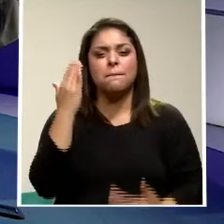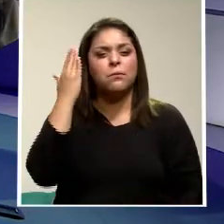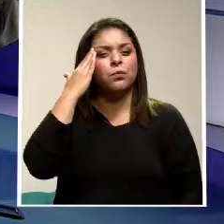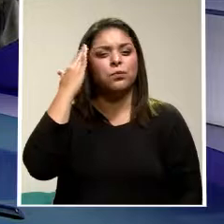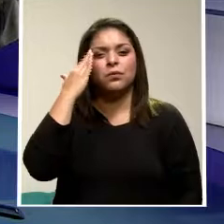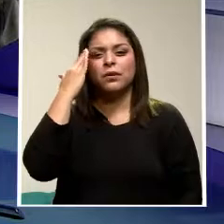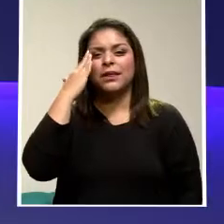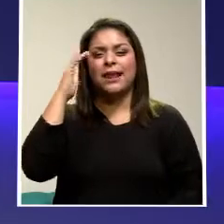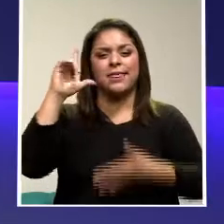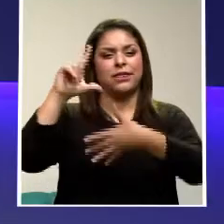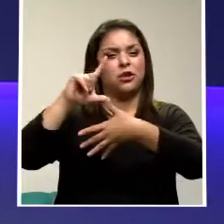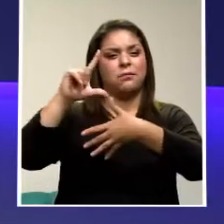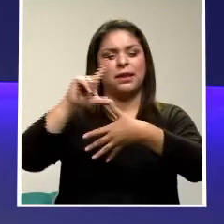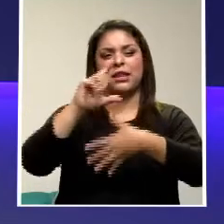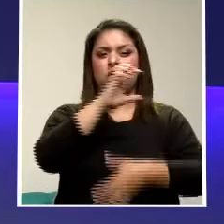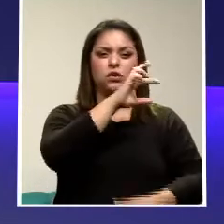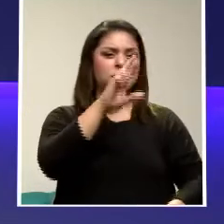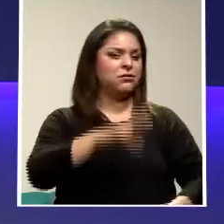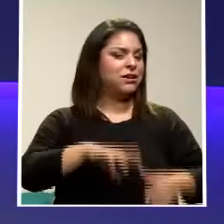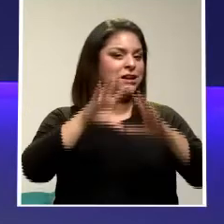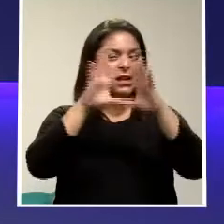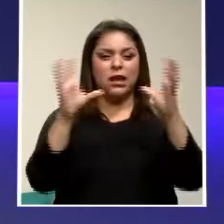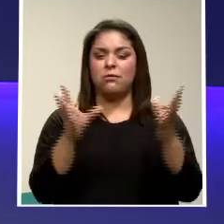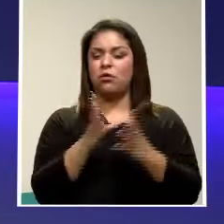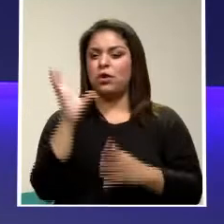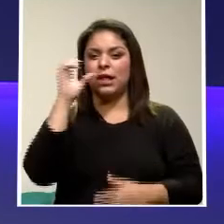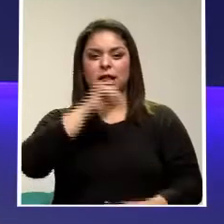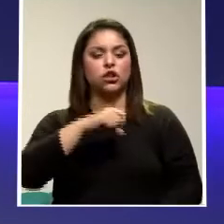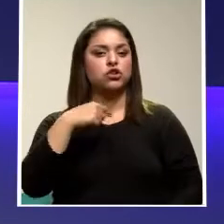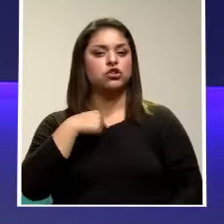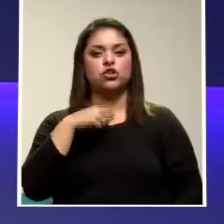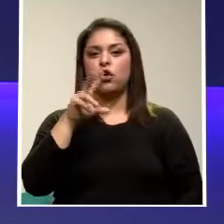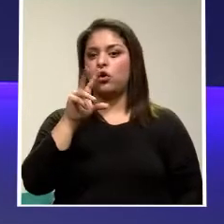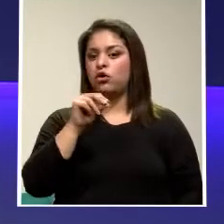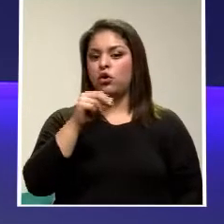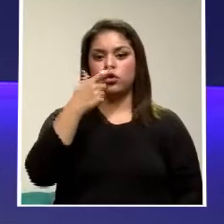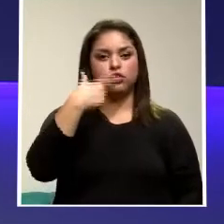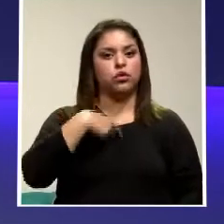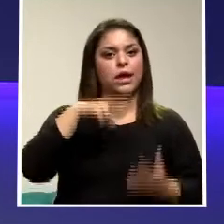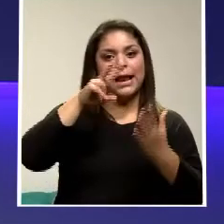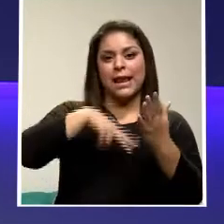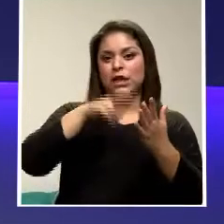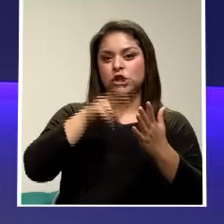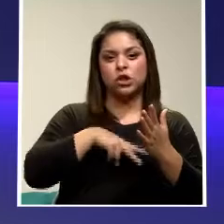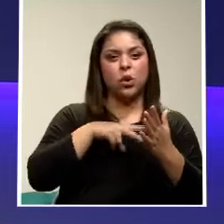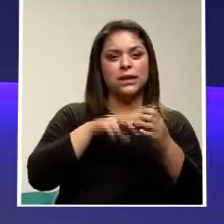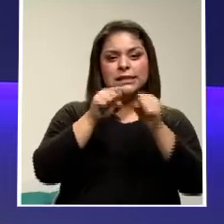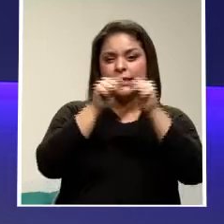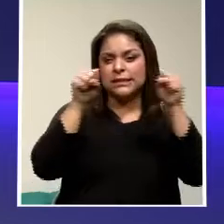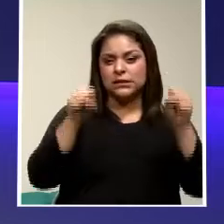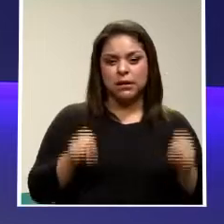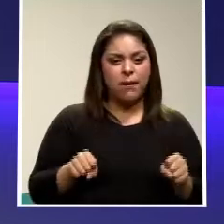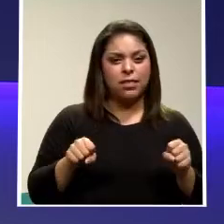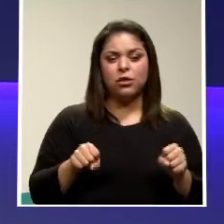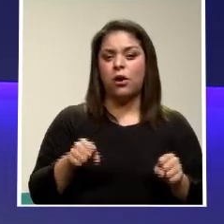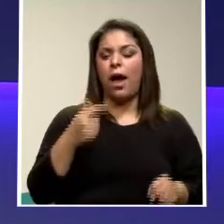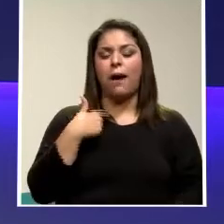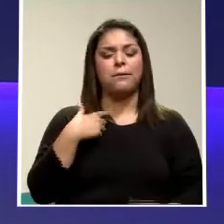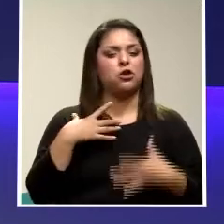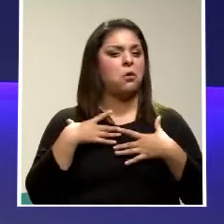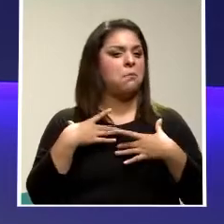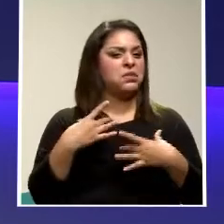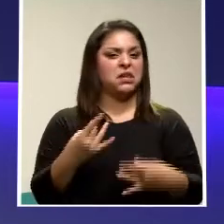de Latinoamérica, ni del mundo. No soy un lector sistemático, no me interesan demasiado las